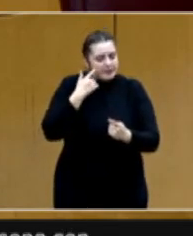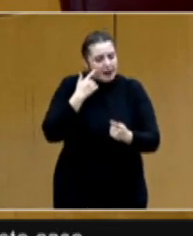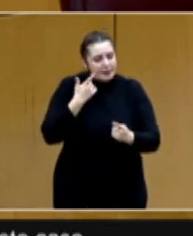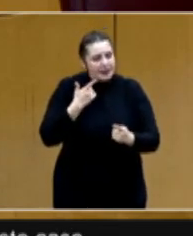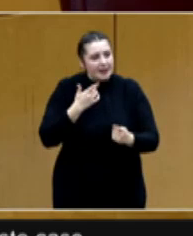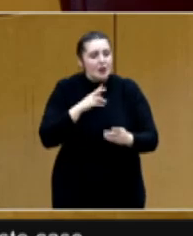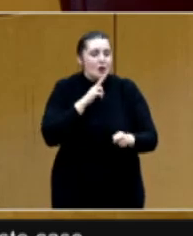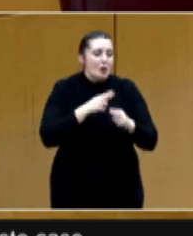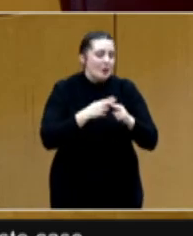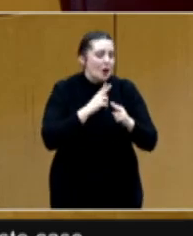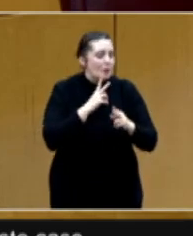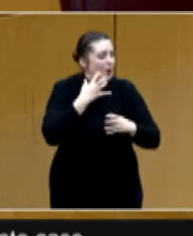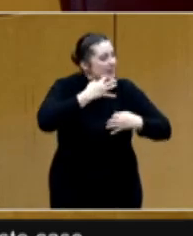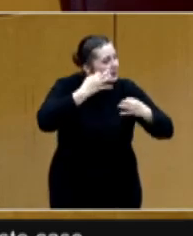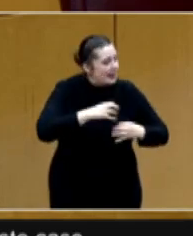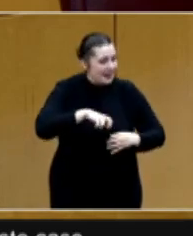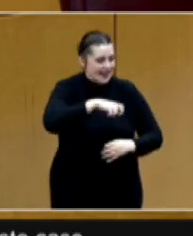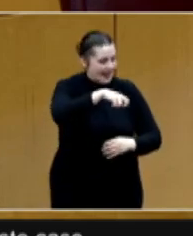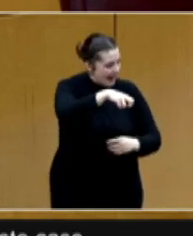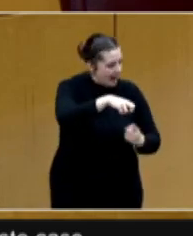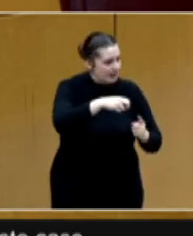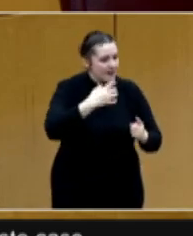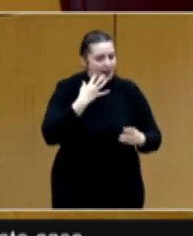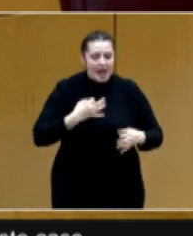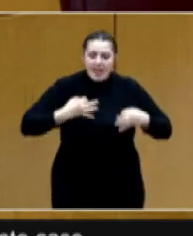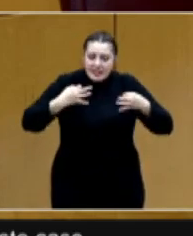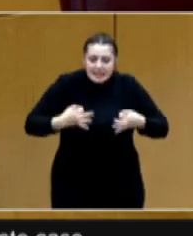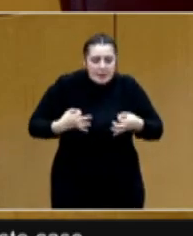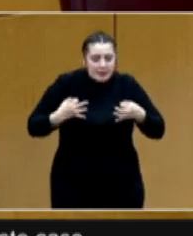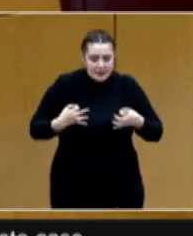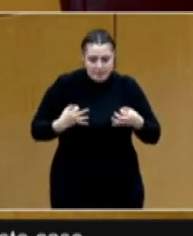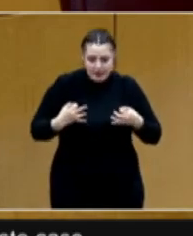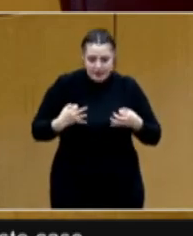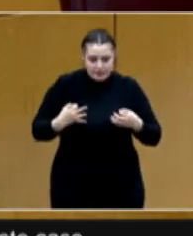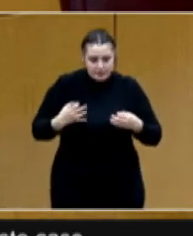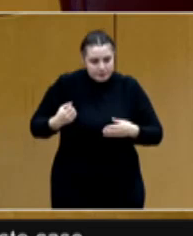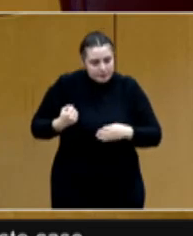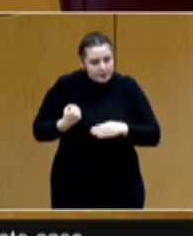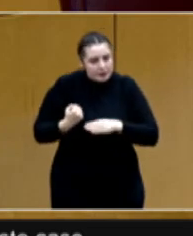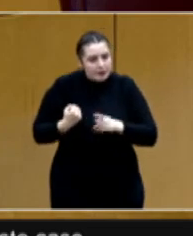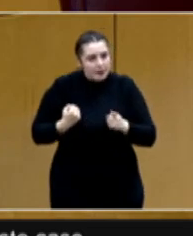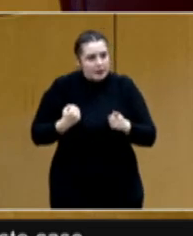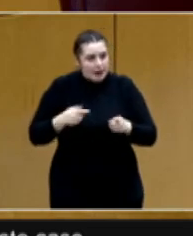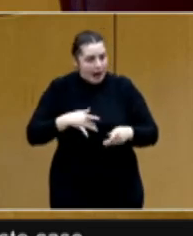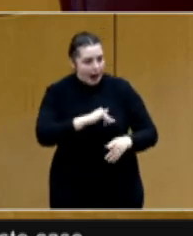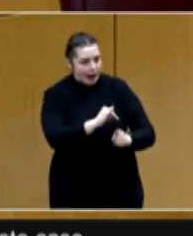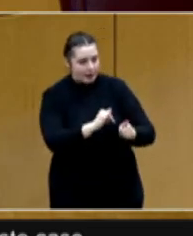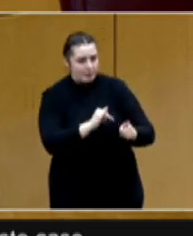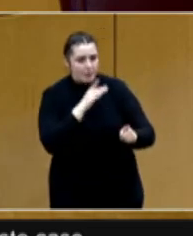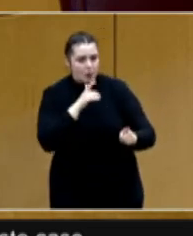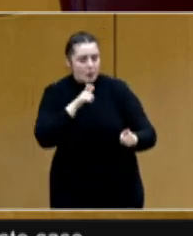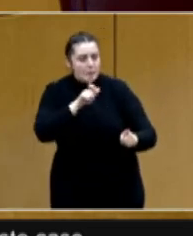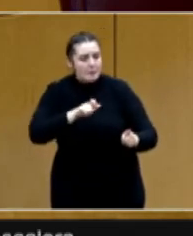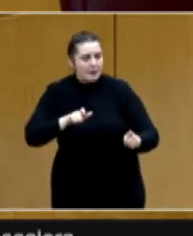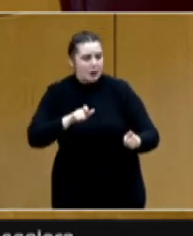que tiene que estar siempre ahí pero solamente se utiliza cuando la persona con discapacidad se agarra